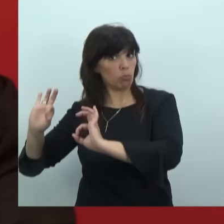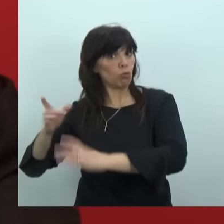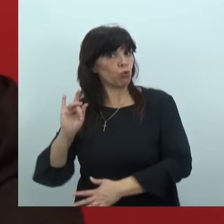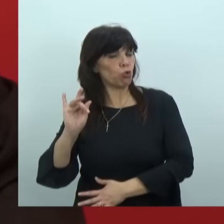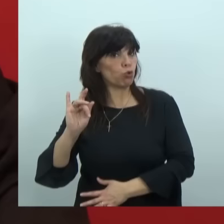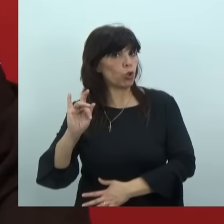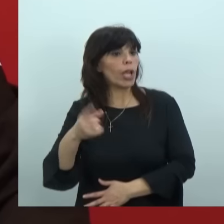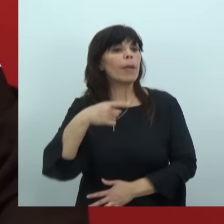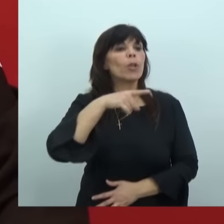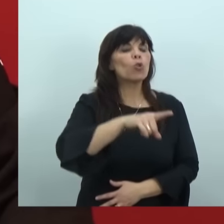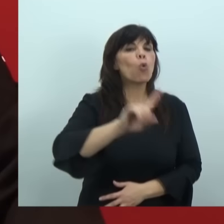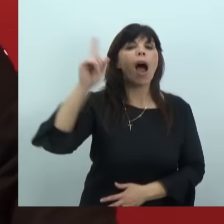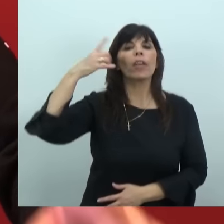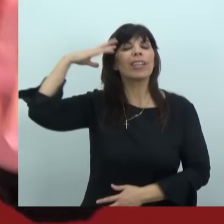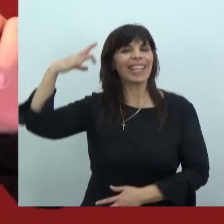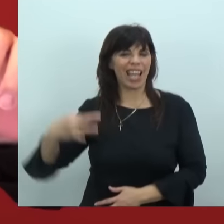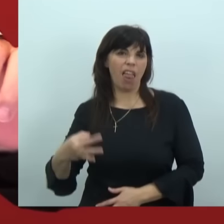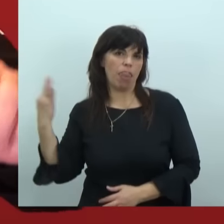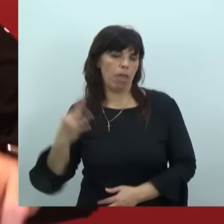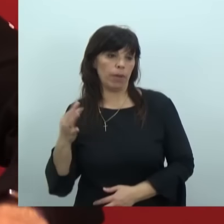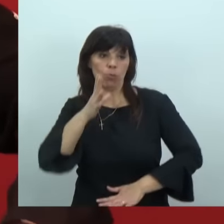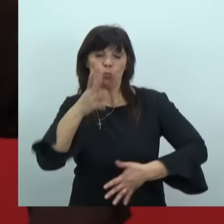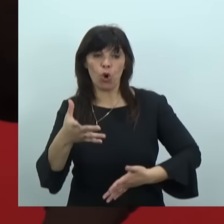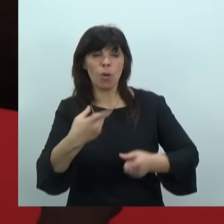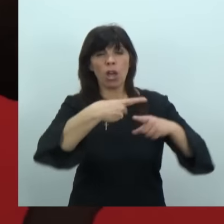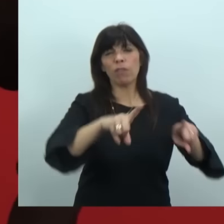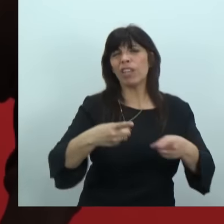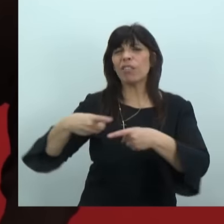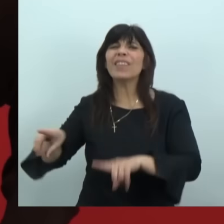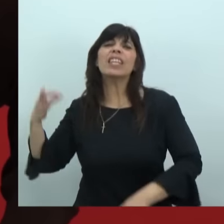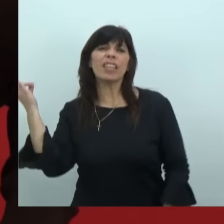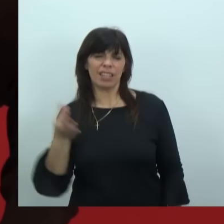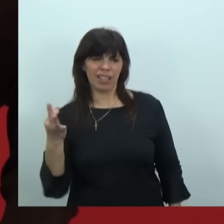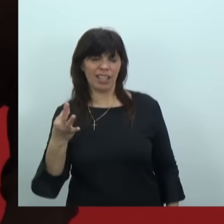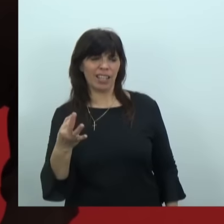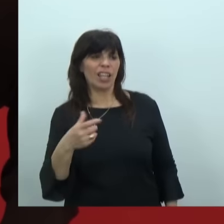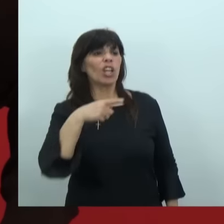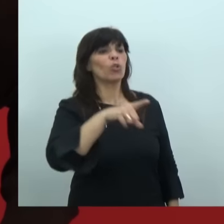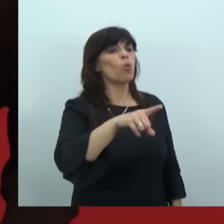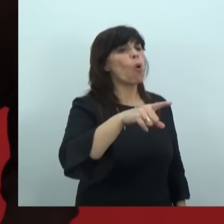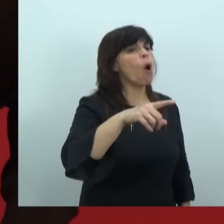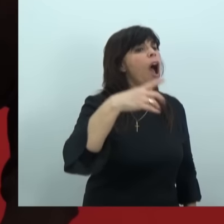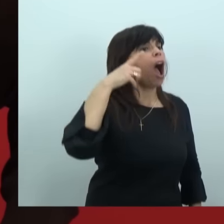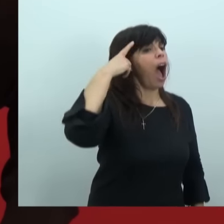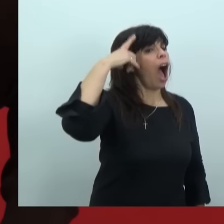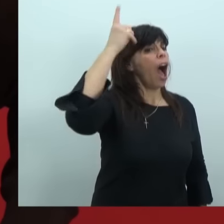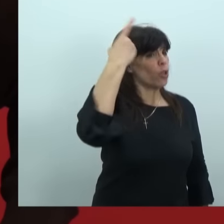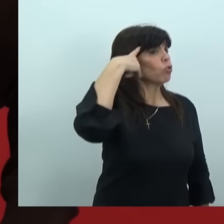cosa es creer en Dios. Otra cosa es creerle a Dios.